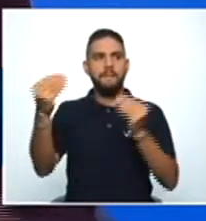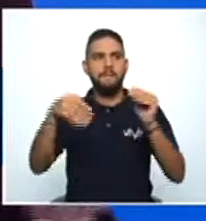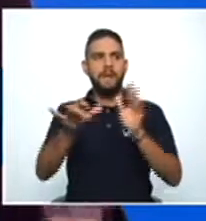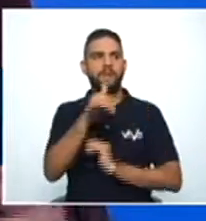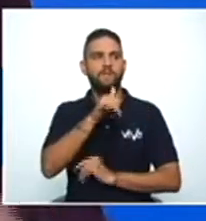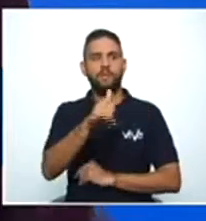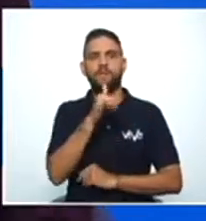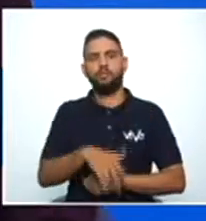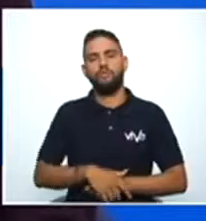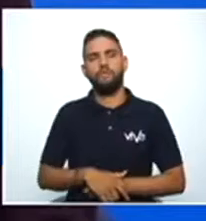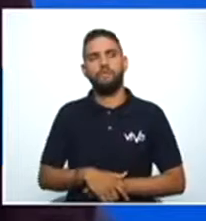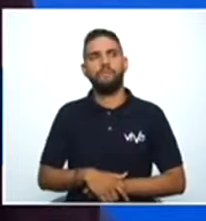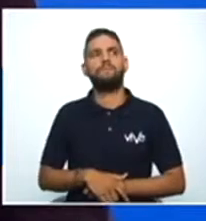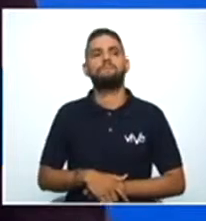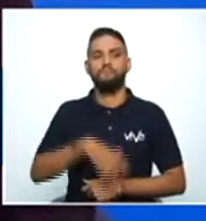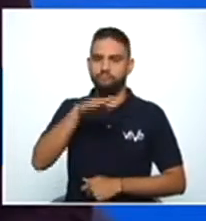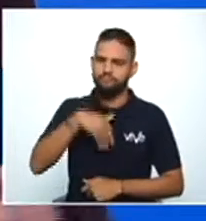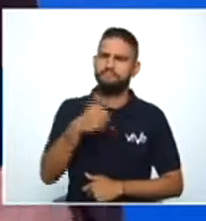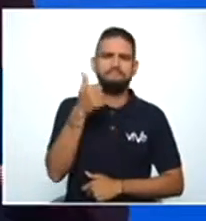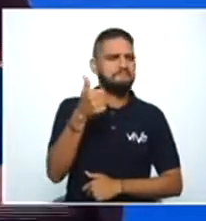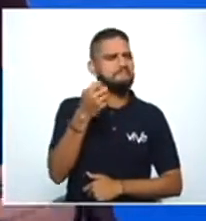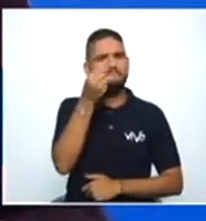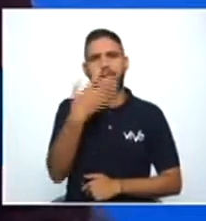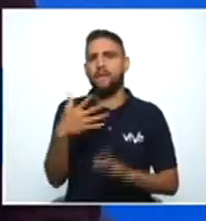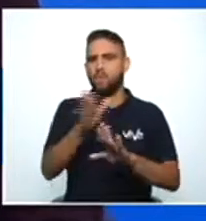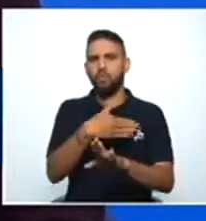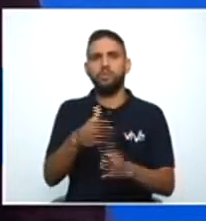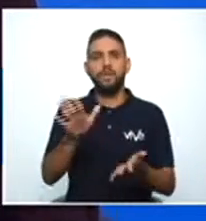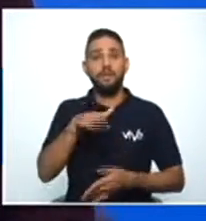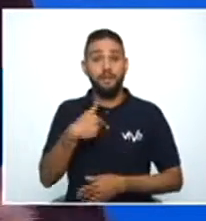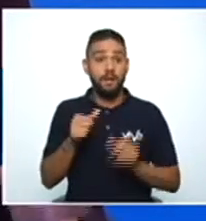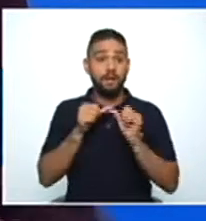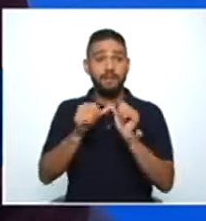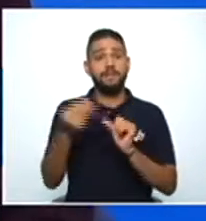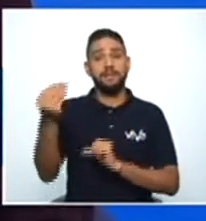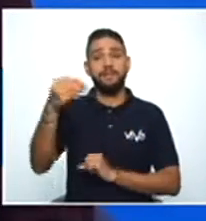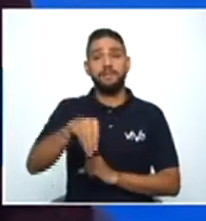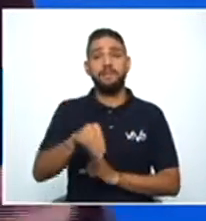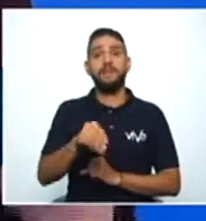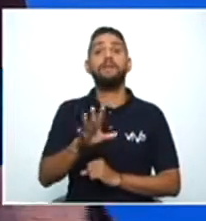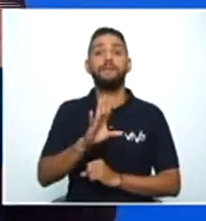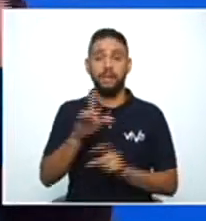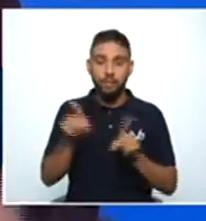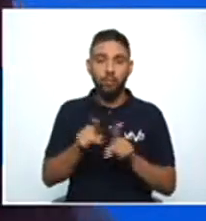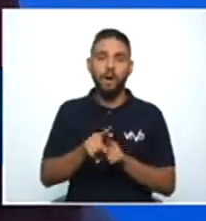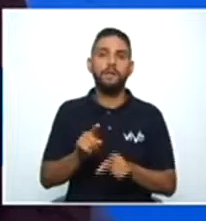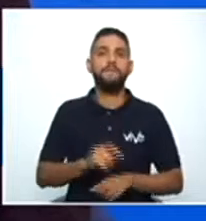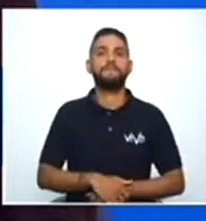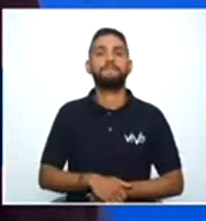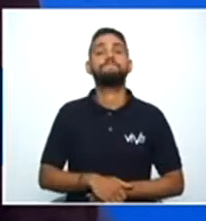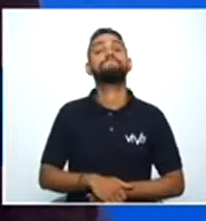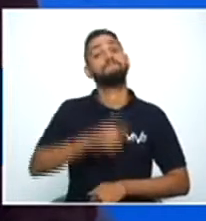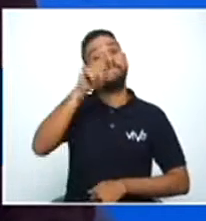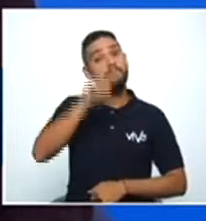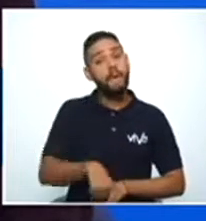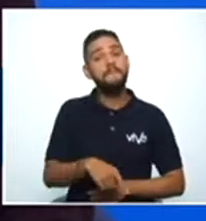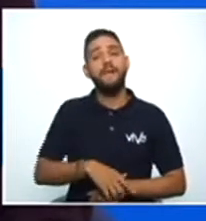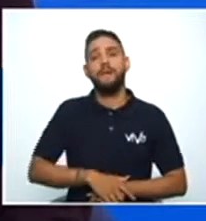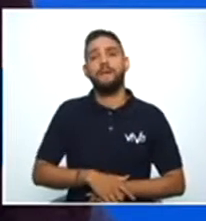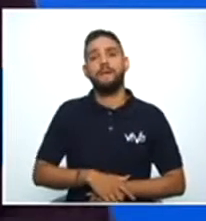de verdad fue un espacio de encuentro bastante hermoso y hecho esto lo queremos mantener lo que va a ser la discotienda del cen y así mismo queremos garantizar